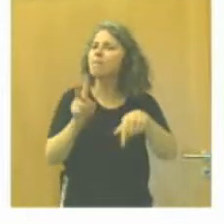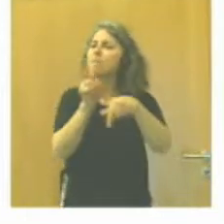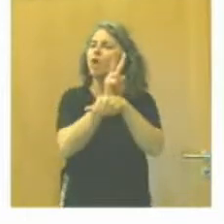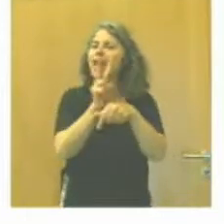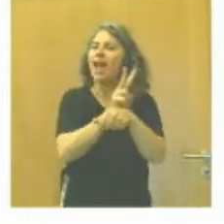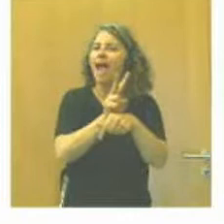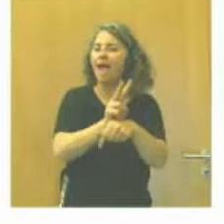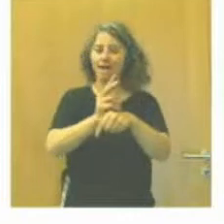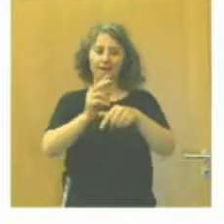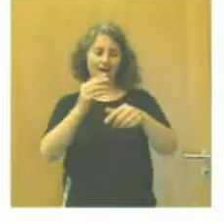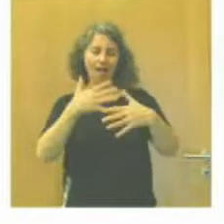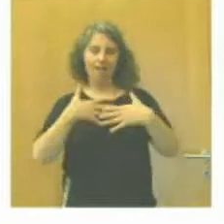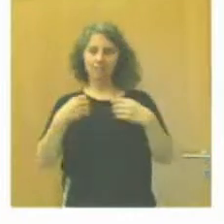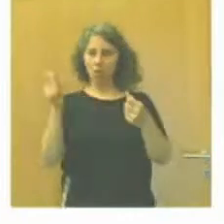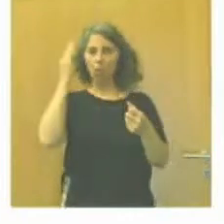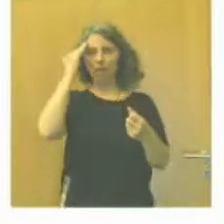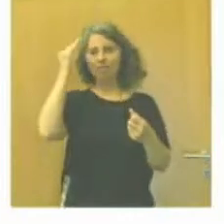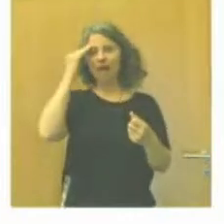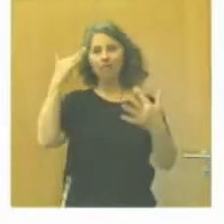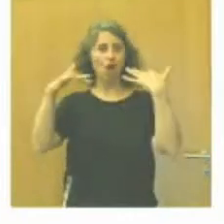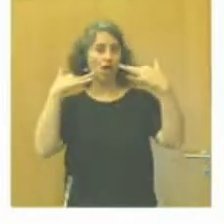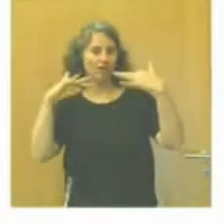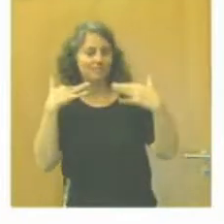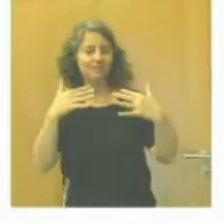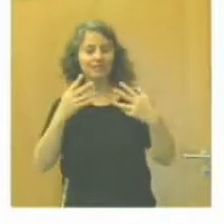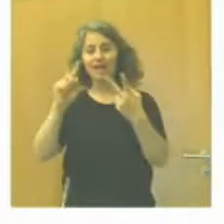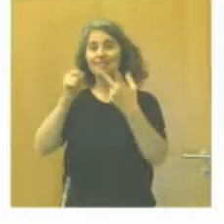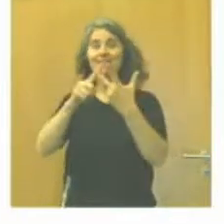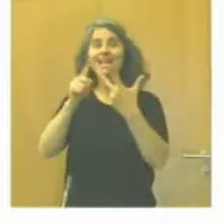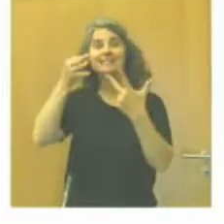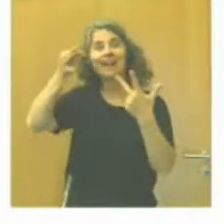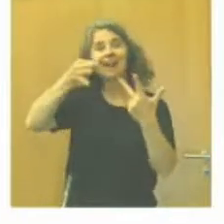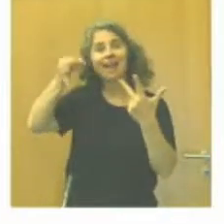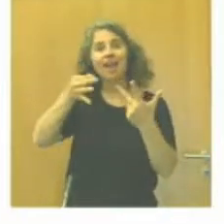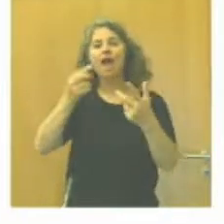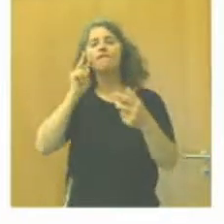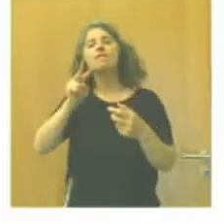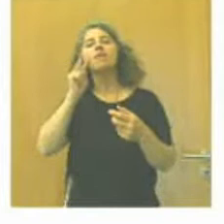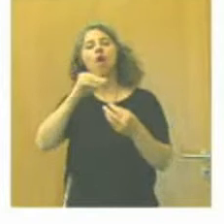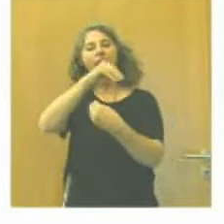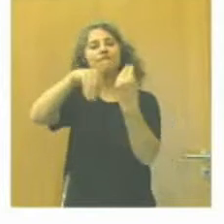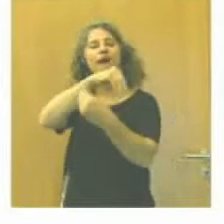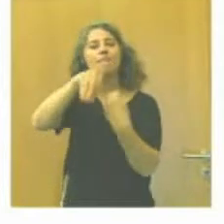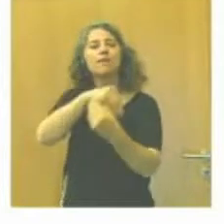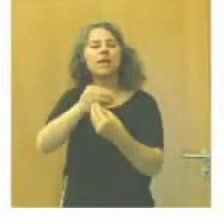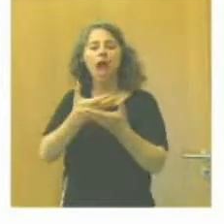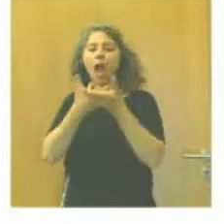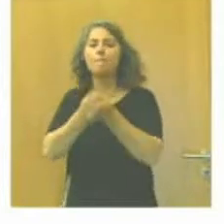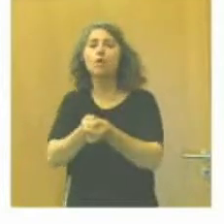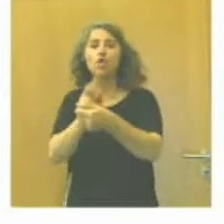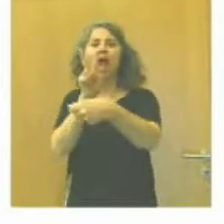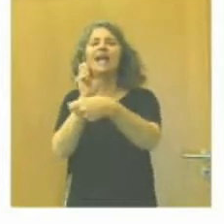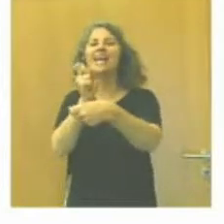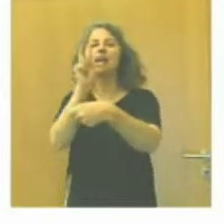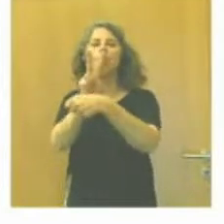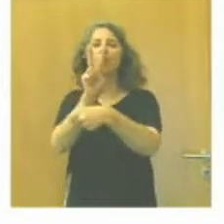mental de los y las adolescentes. En la estrategia 3 estamos viendo la familia y el apoyo al cuidador